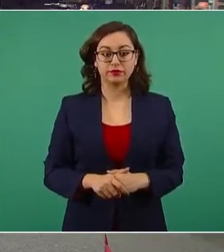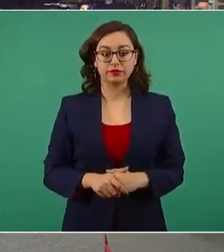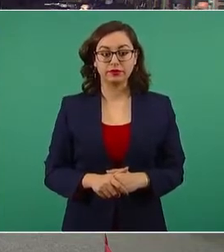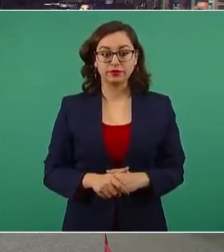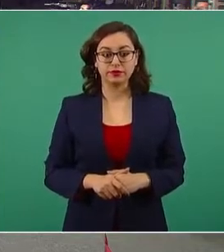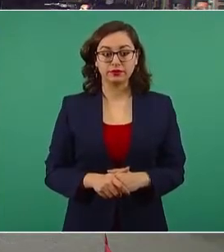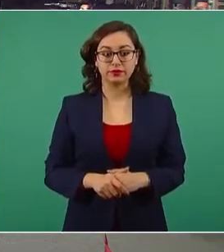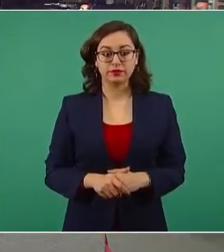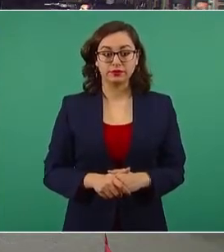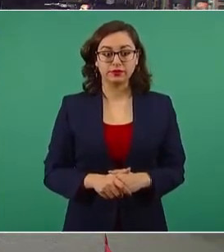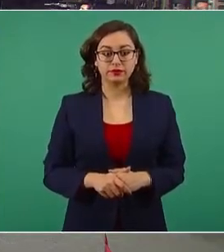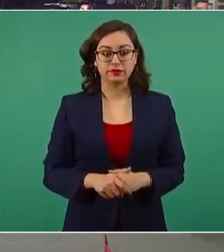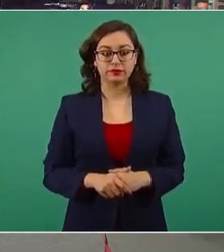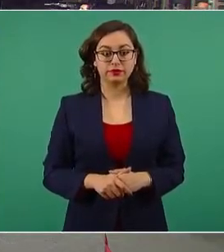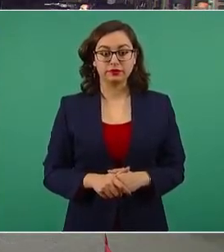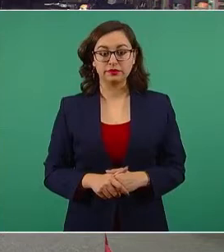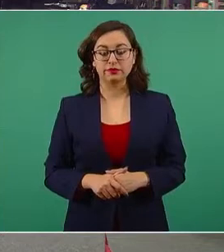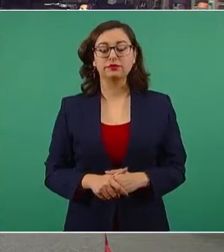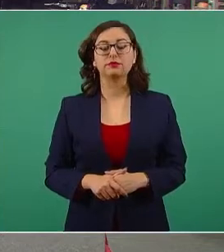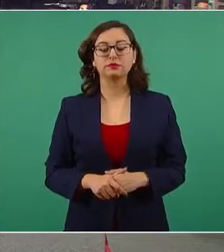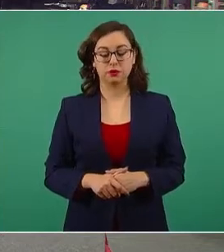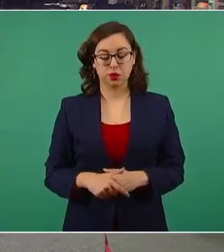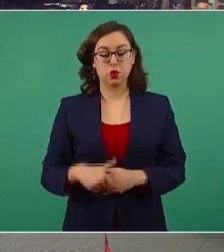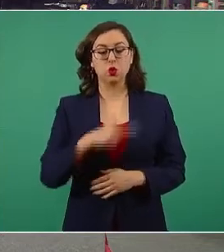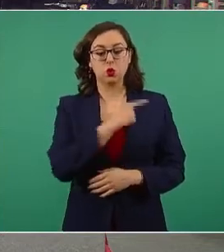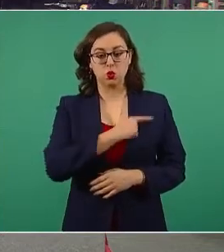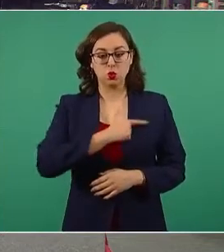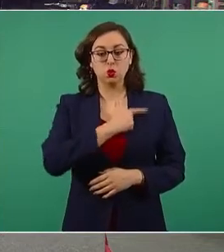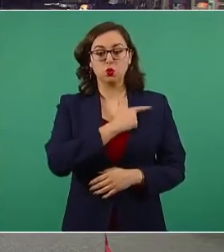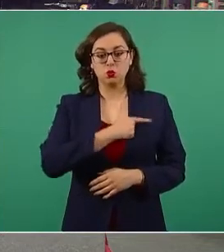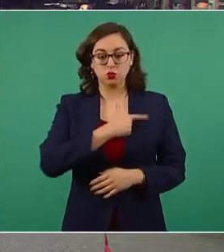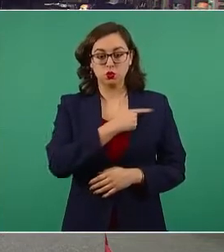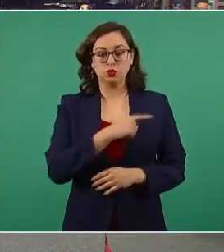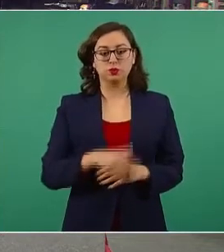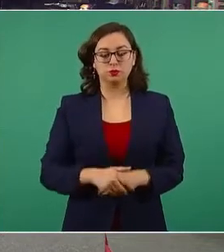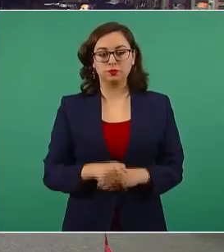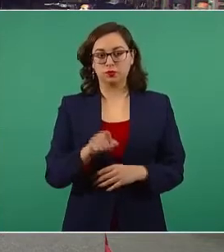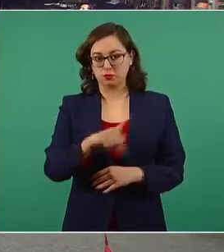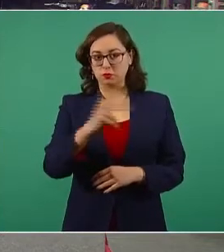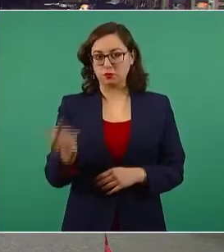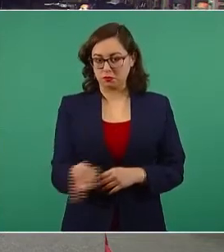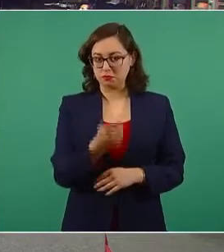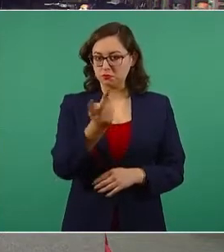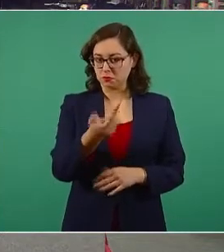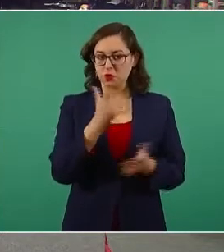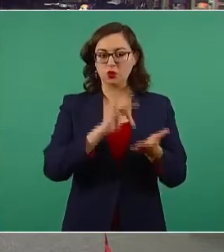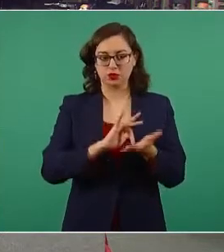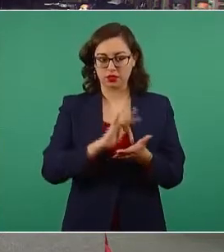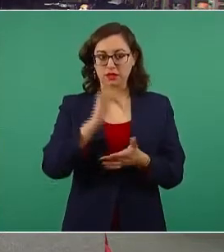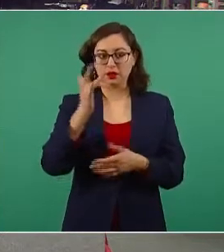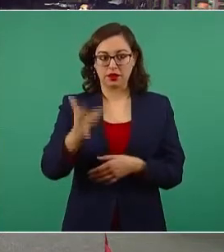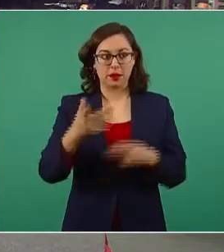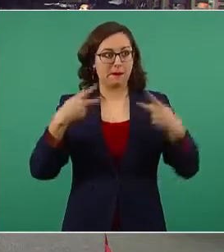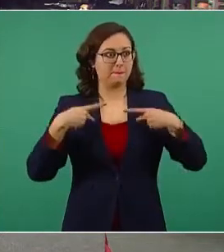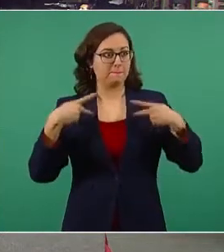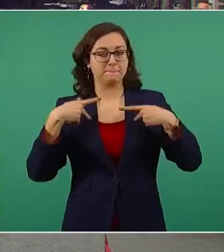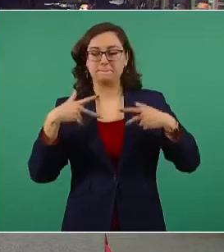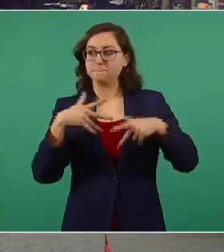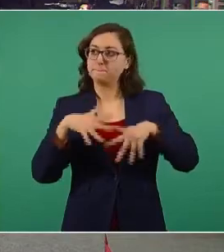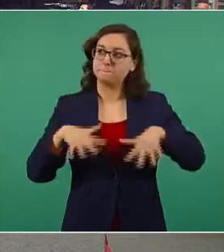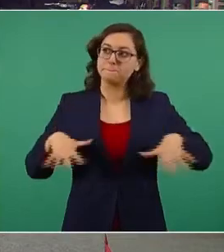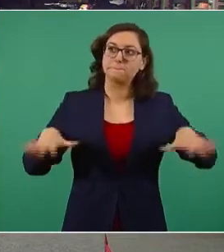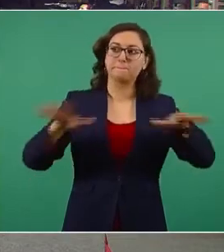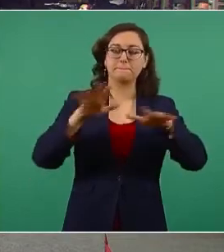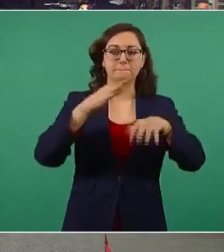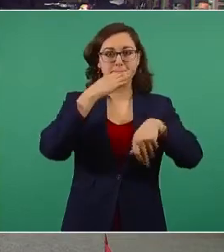Permiso, presidente. Con mucho gusto, Sheila. Gracias por esta pregunta que nos ayuda a que todo el mundo tenga un